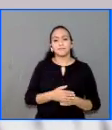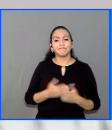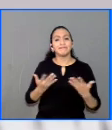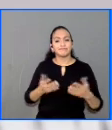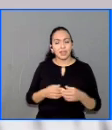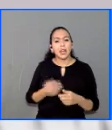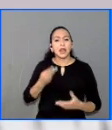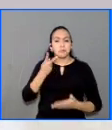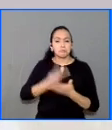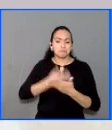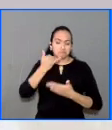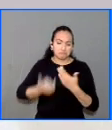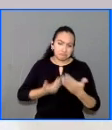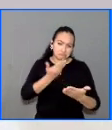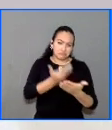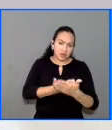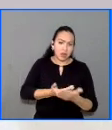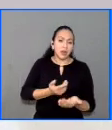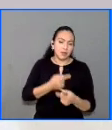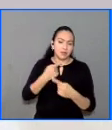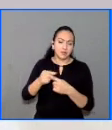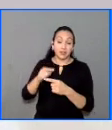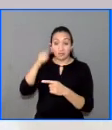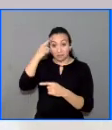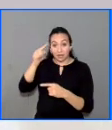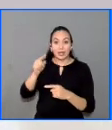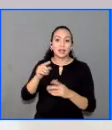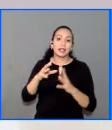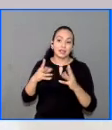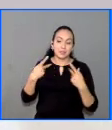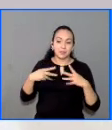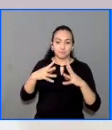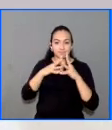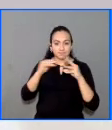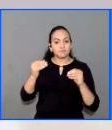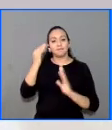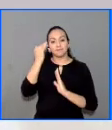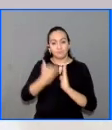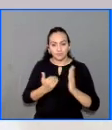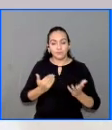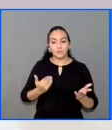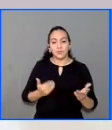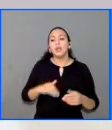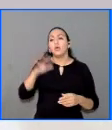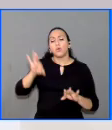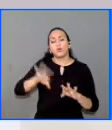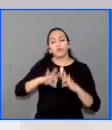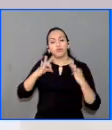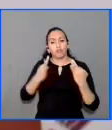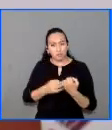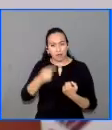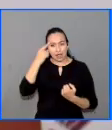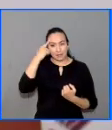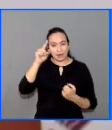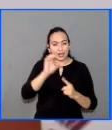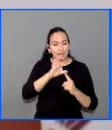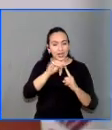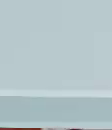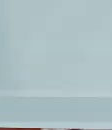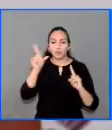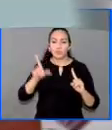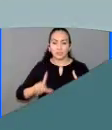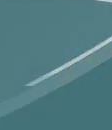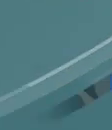el delito de desaparición, al tiempo que buscará fortalecer las atribuciones de la Comisión Nacional de Búsqueda.